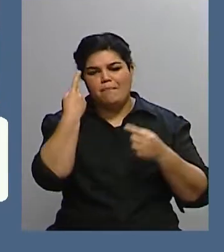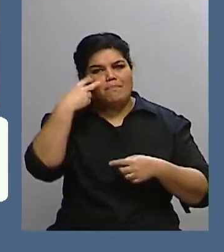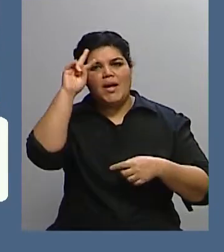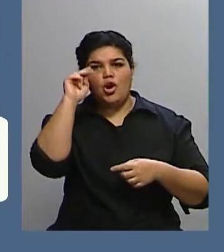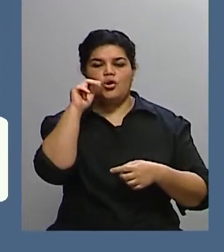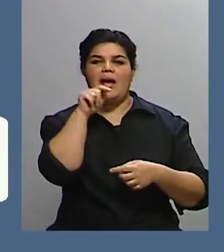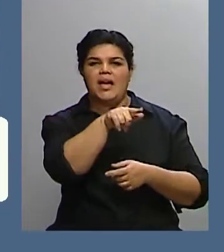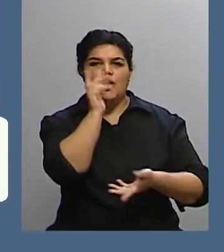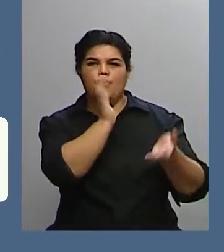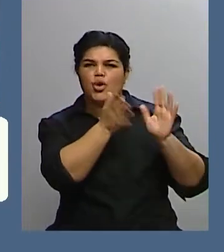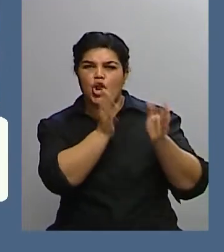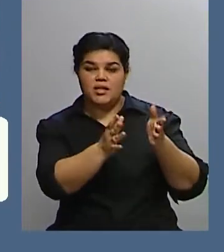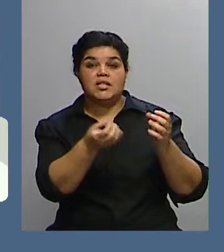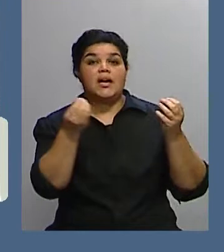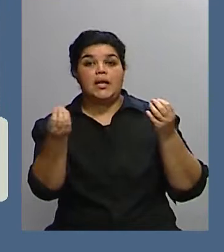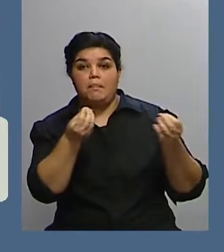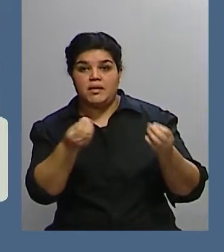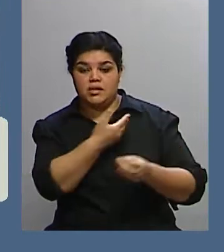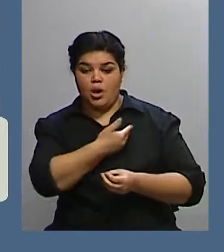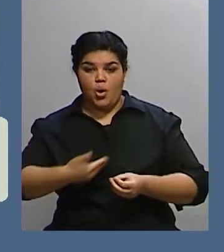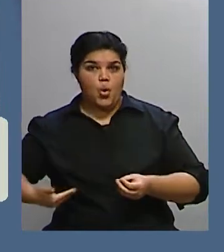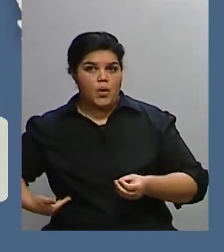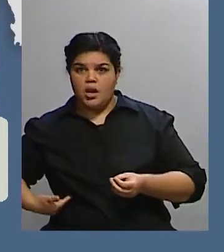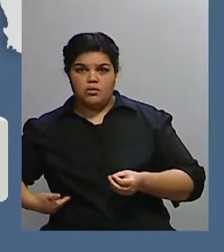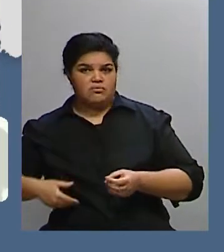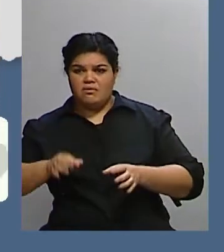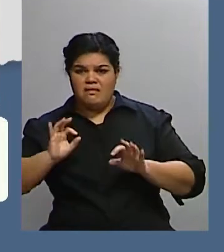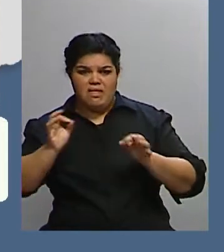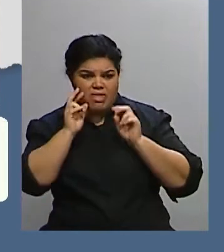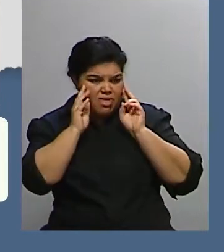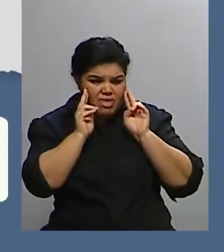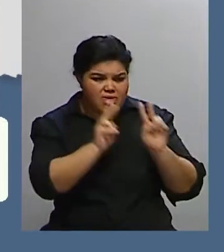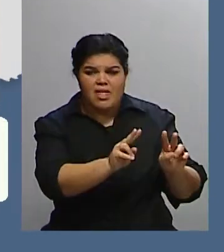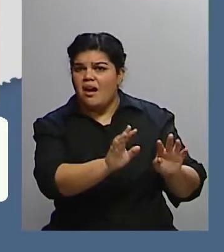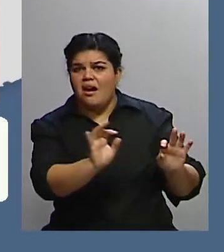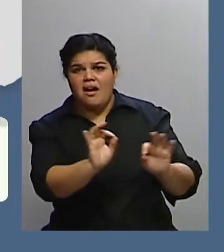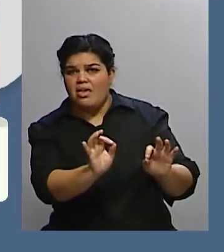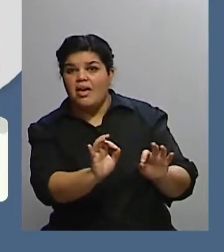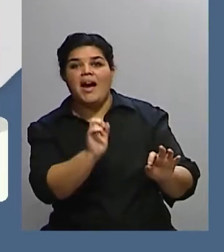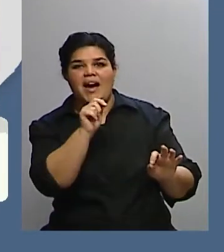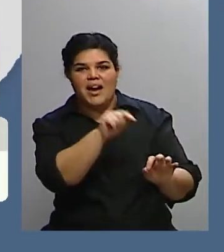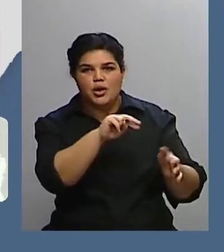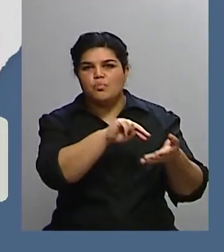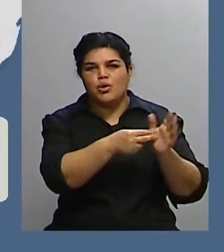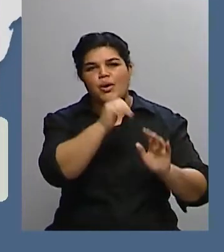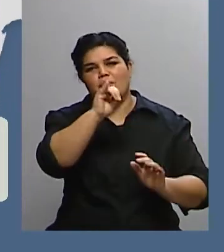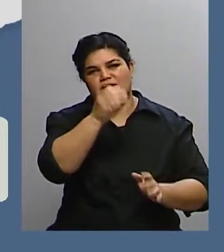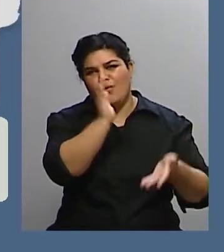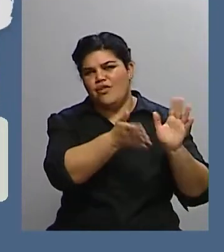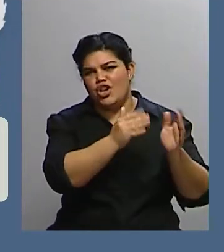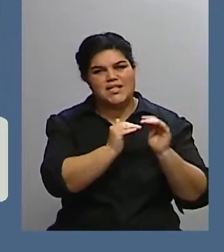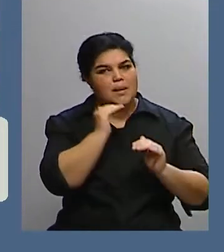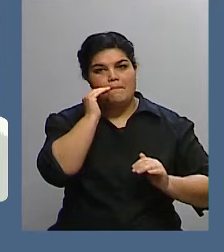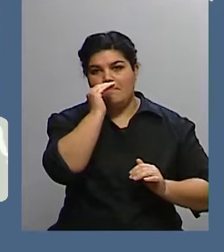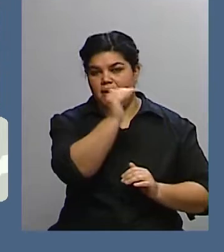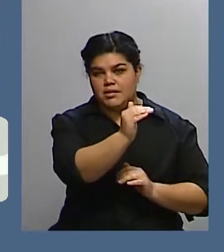comunidades que han estado muy abandonadas por el Estado y que viven la injusticia cotidiana sin una respuesta estatal. Entonces, en lugares